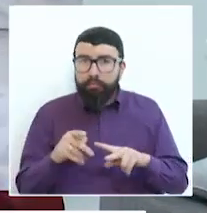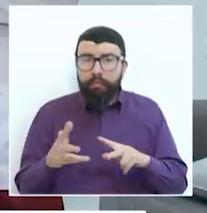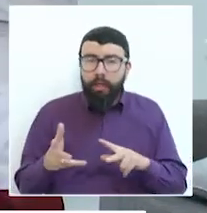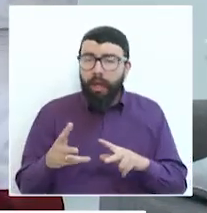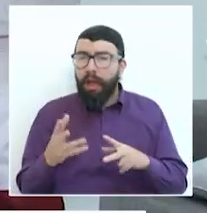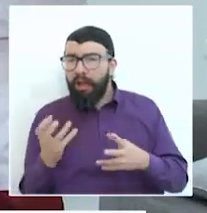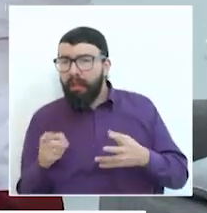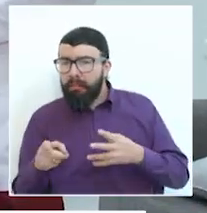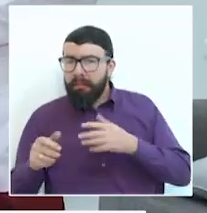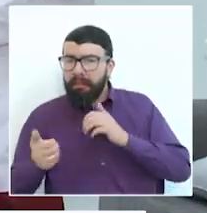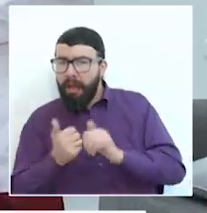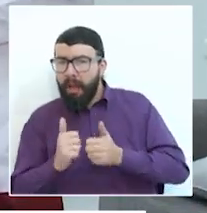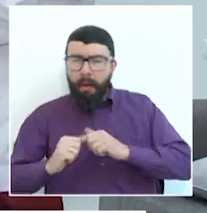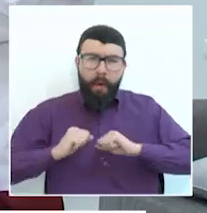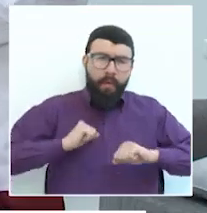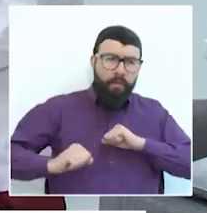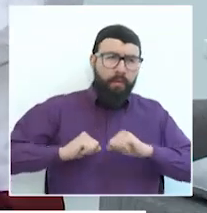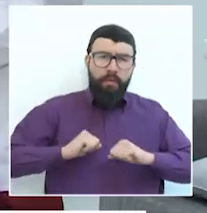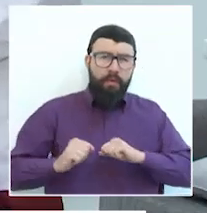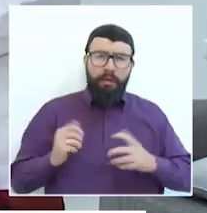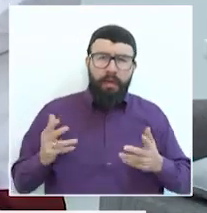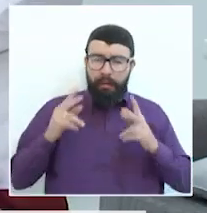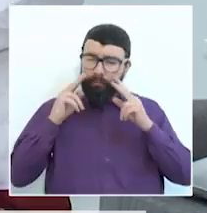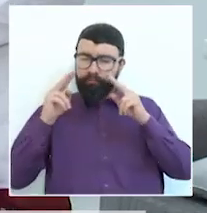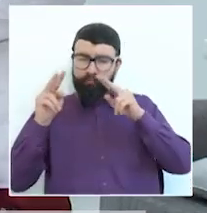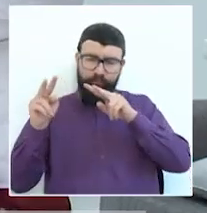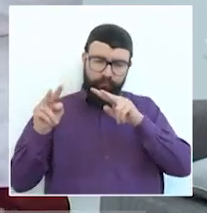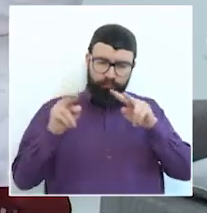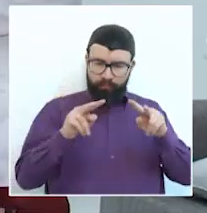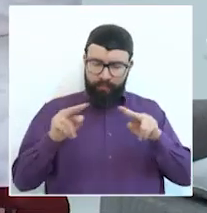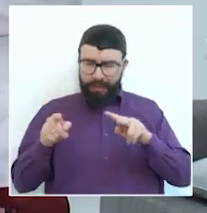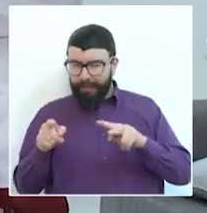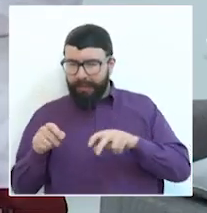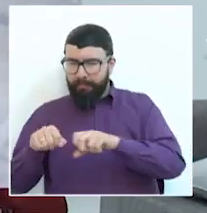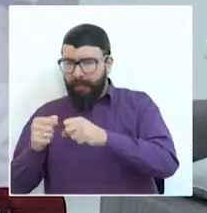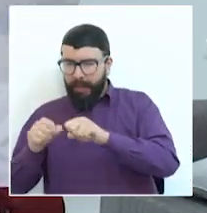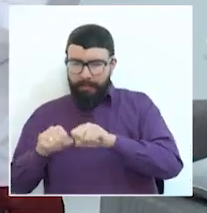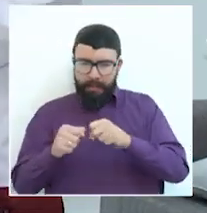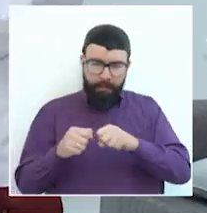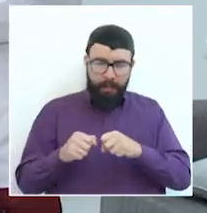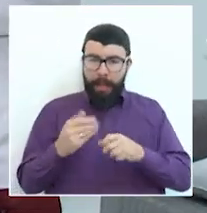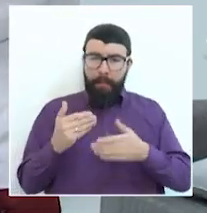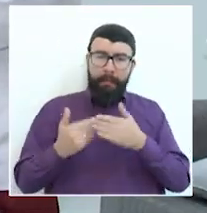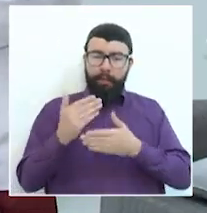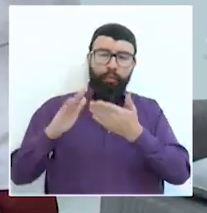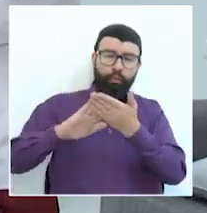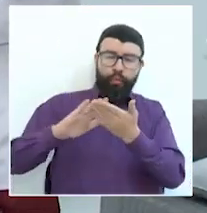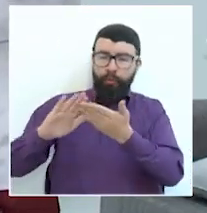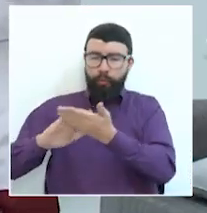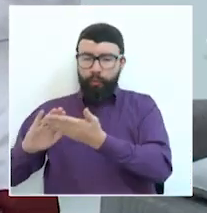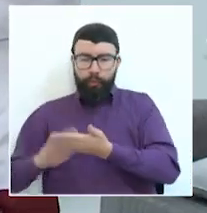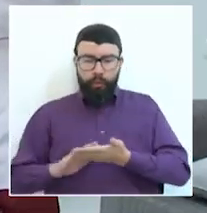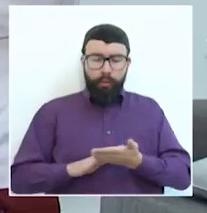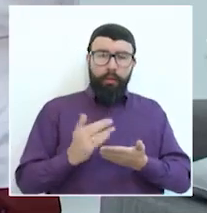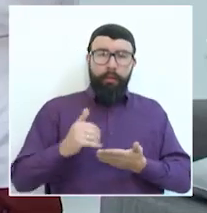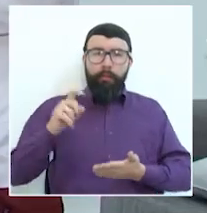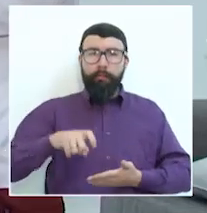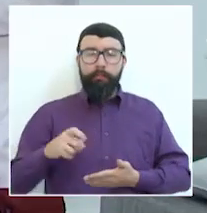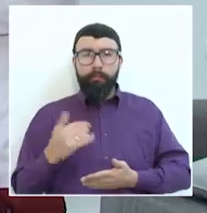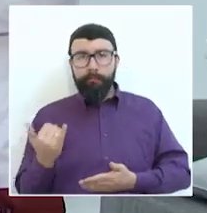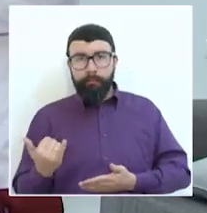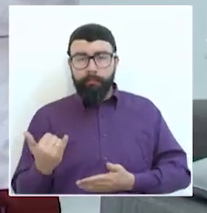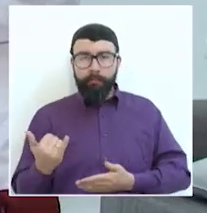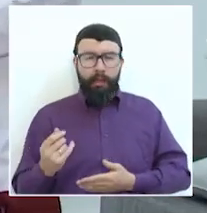hacer ejercicio en los deportistas y encontramos ciertas disfunciones, lo que debemos comenzar es a realizar, digamos que